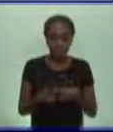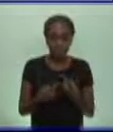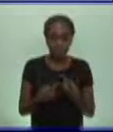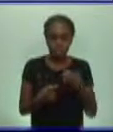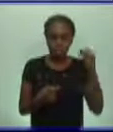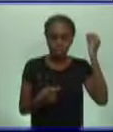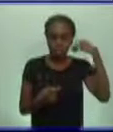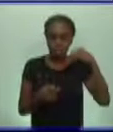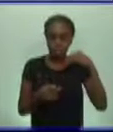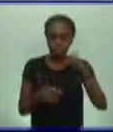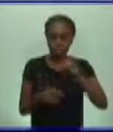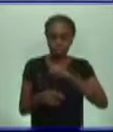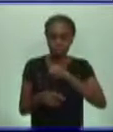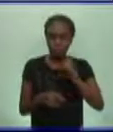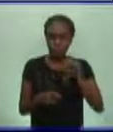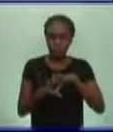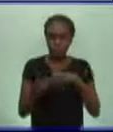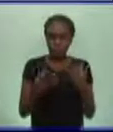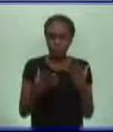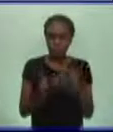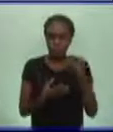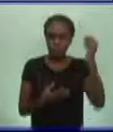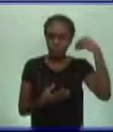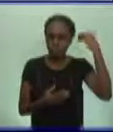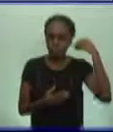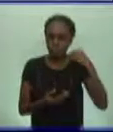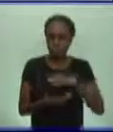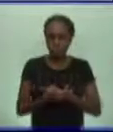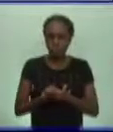que todo esto ya lo han estudiado.